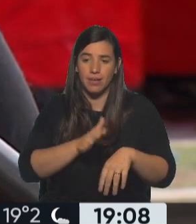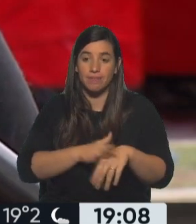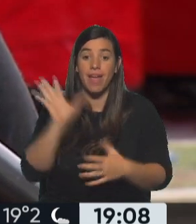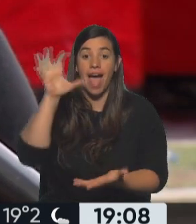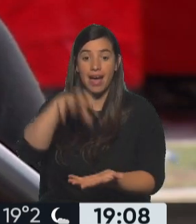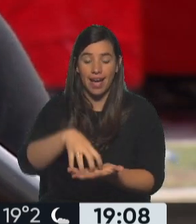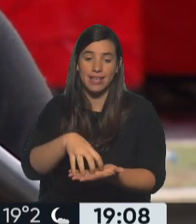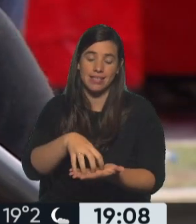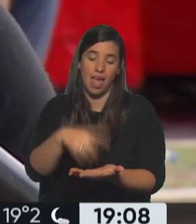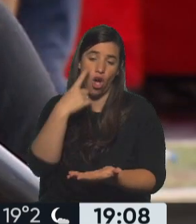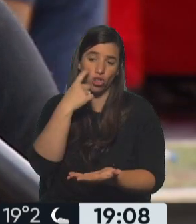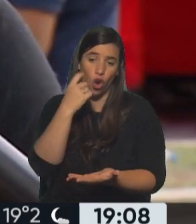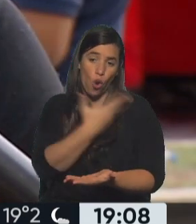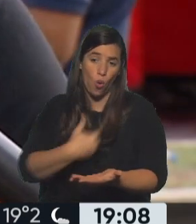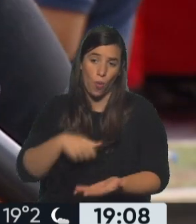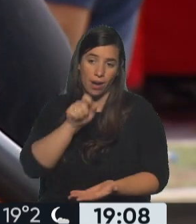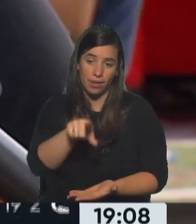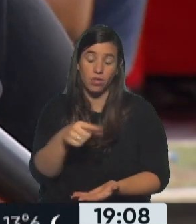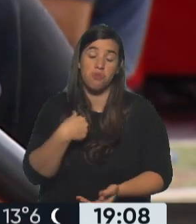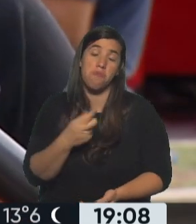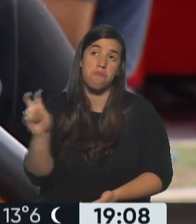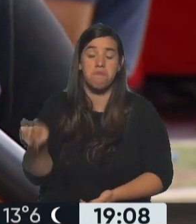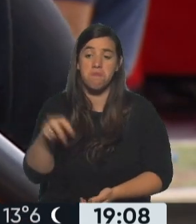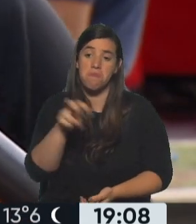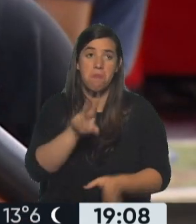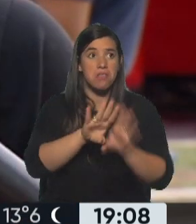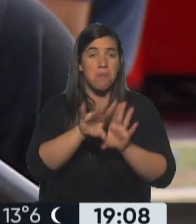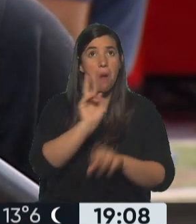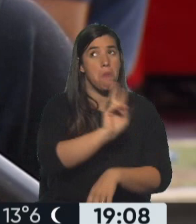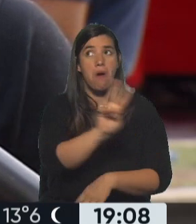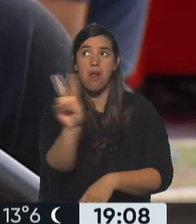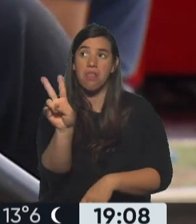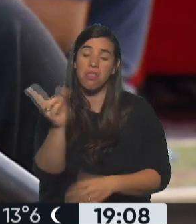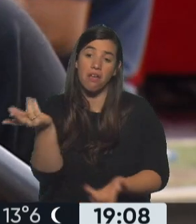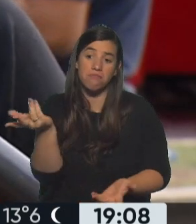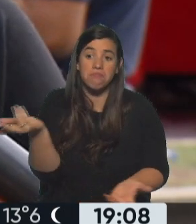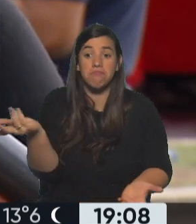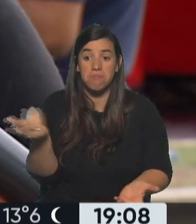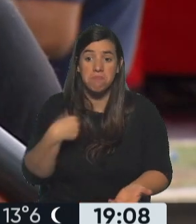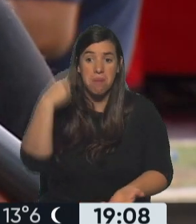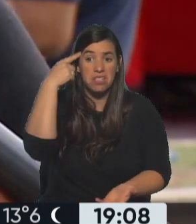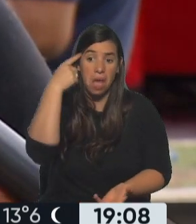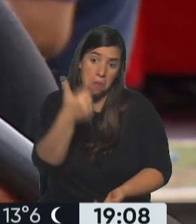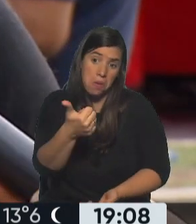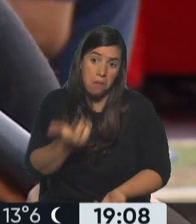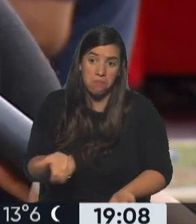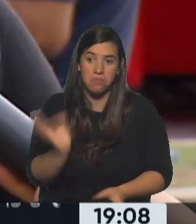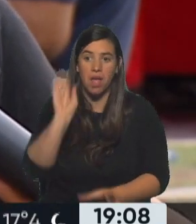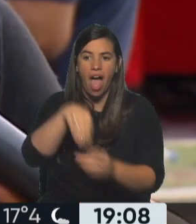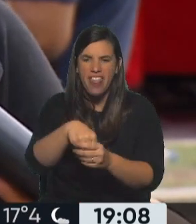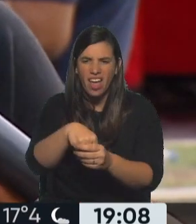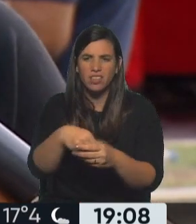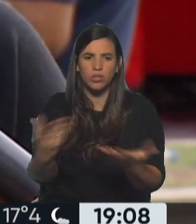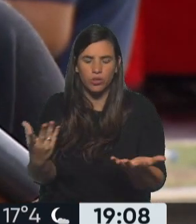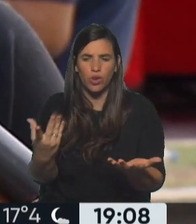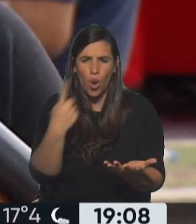vos podés pasar por la puerta y vos ves la fachada y vos decís, digamos, es que está bien, pero la verdad que hacia adentro, digamos, viven